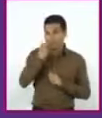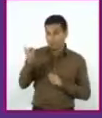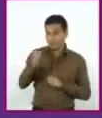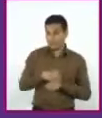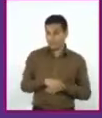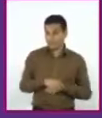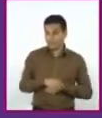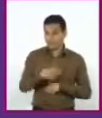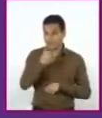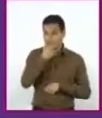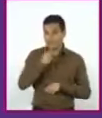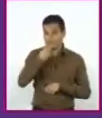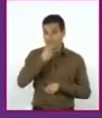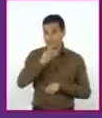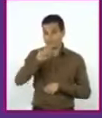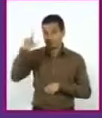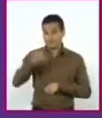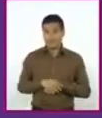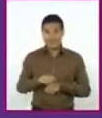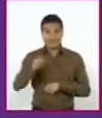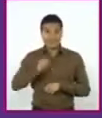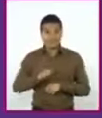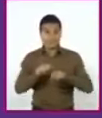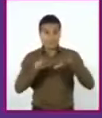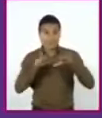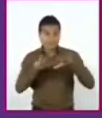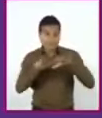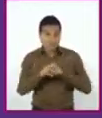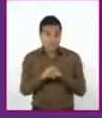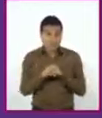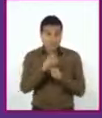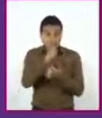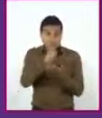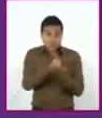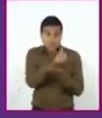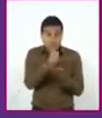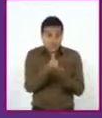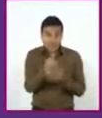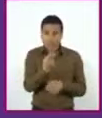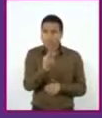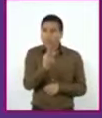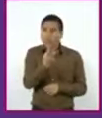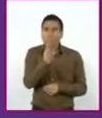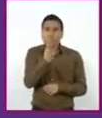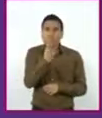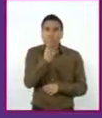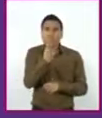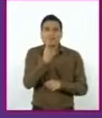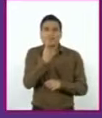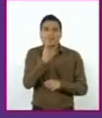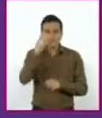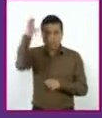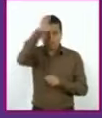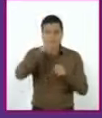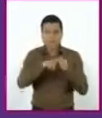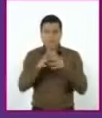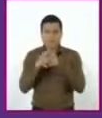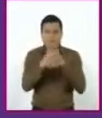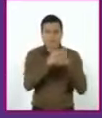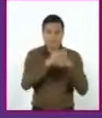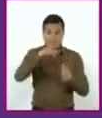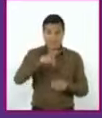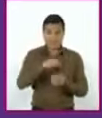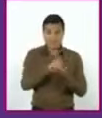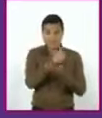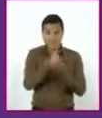modo que para el siglo XVIII no había una ciudad comparable en todo el orbe, ni Ámsterdam, ni alguna